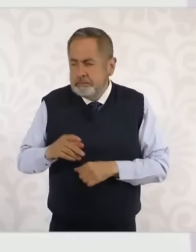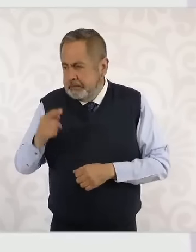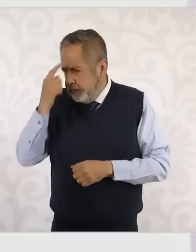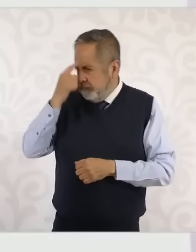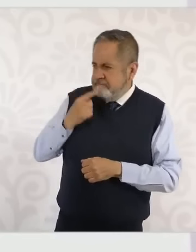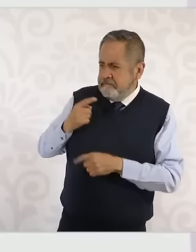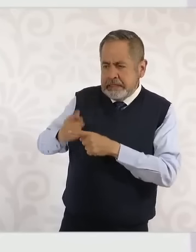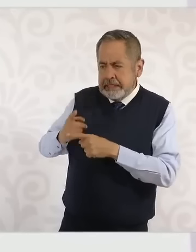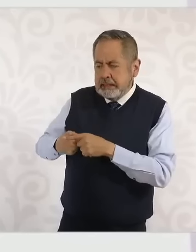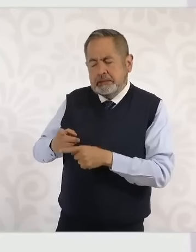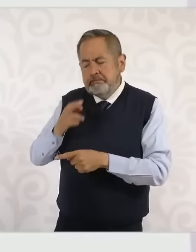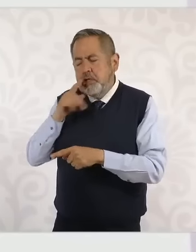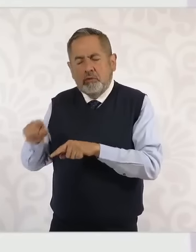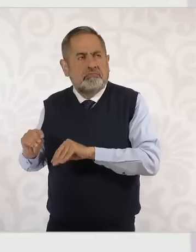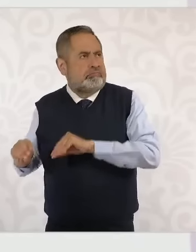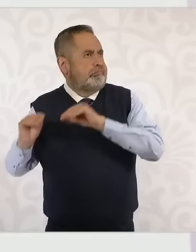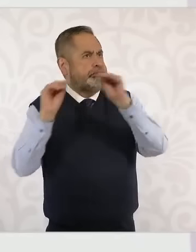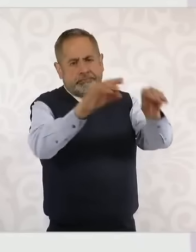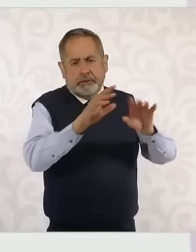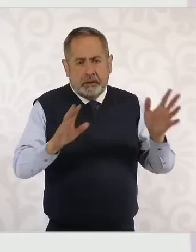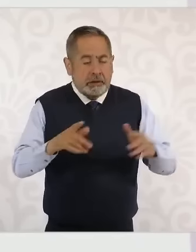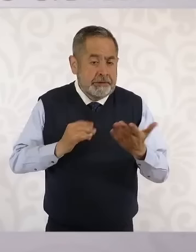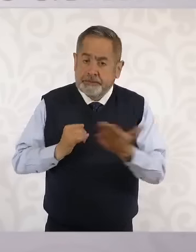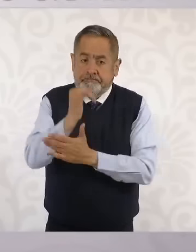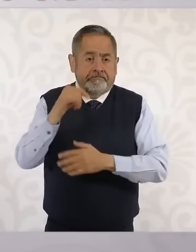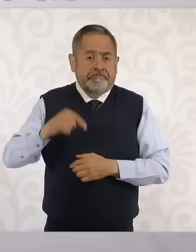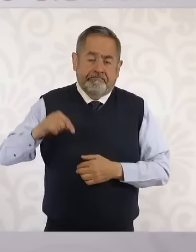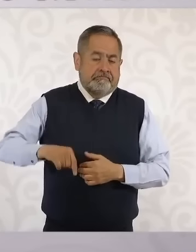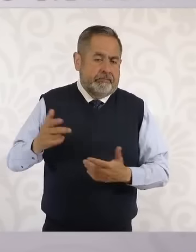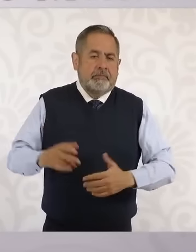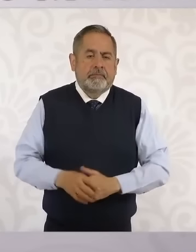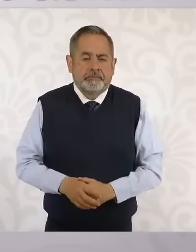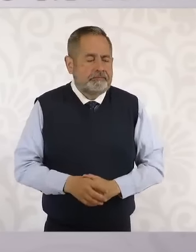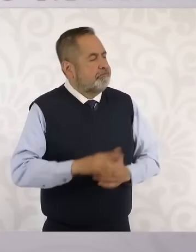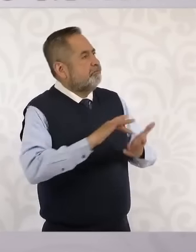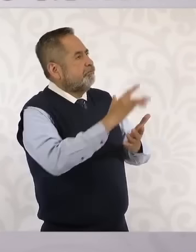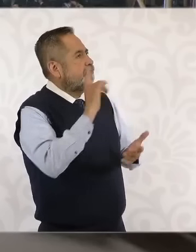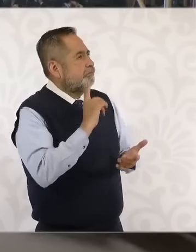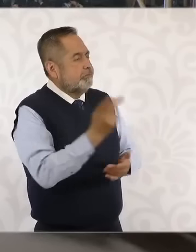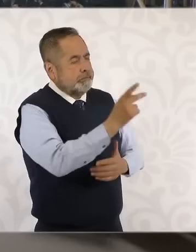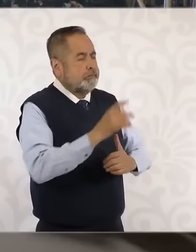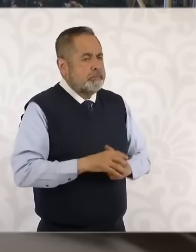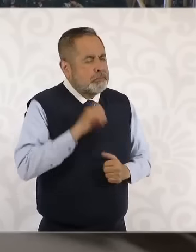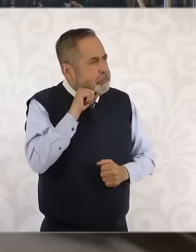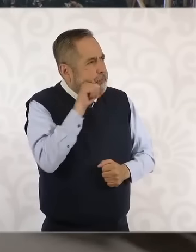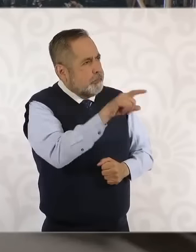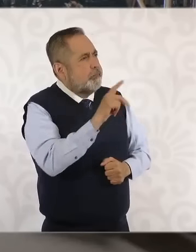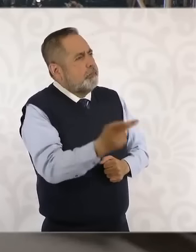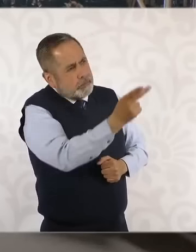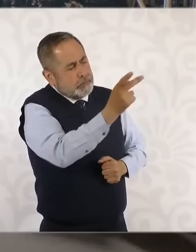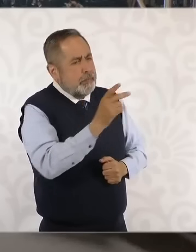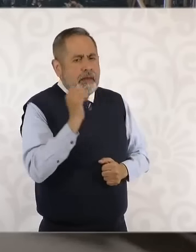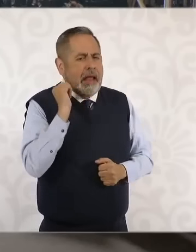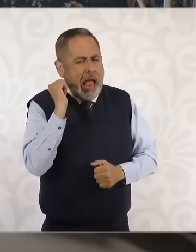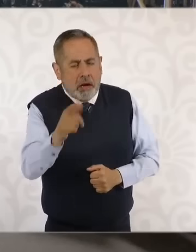son? Entonces, esa decisión se toma de esa manera. Gracias. También preguntarle, Presidenta, ¿habrá alguna investigación